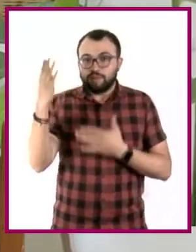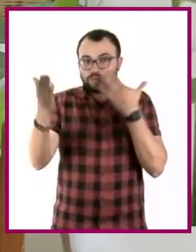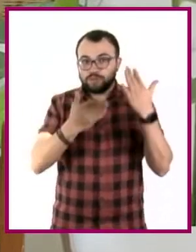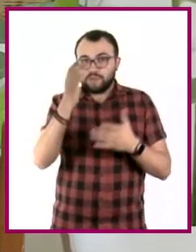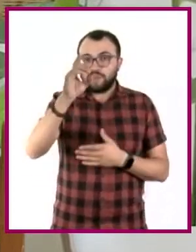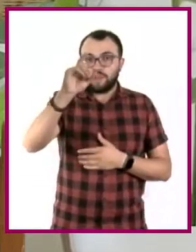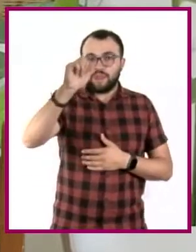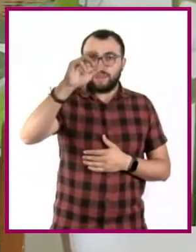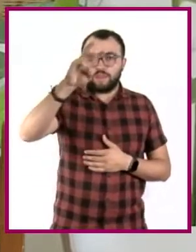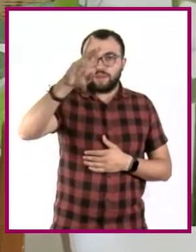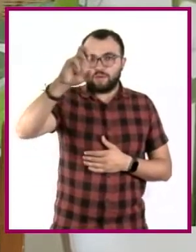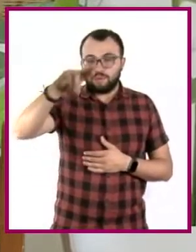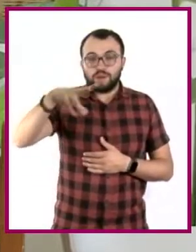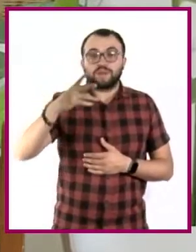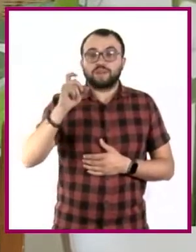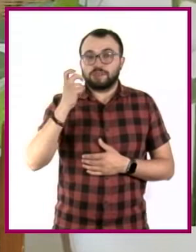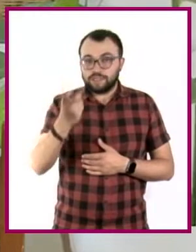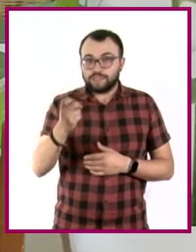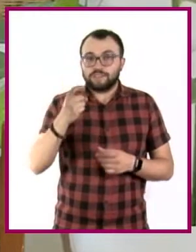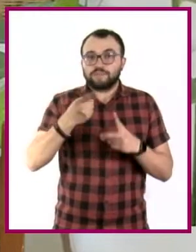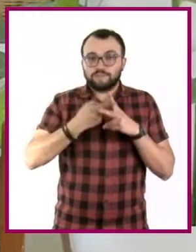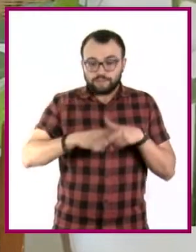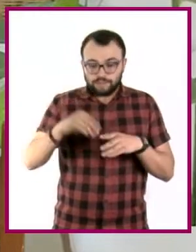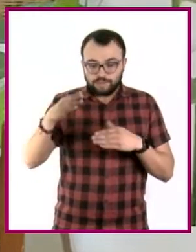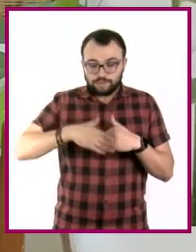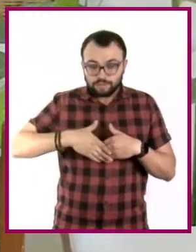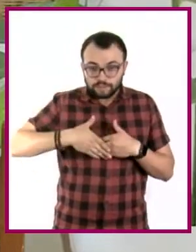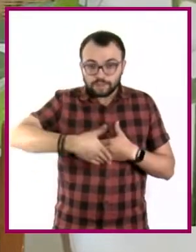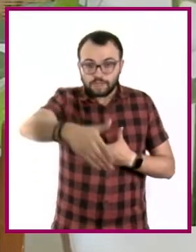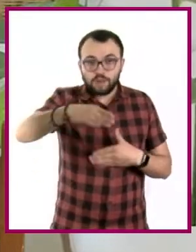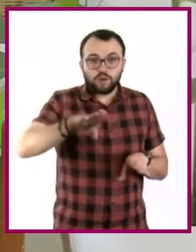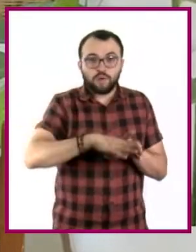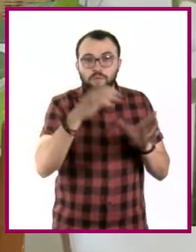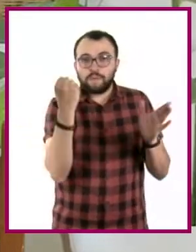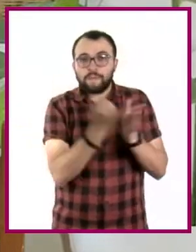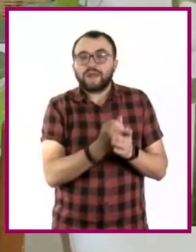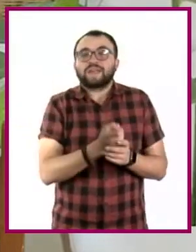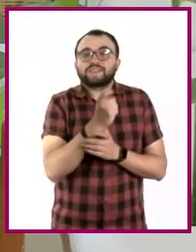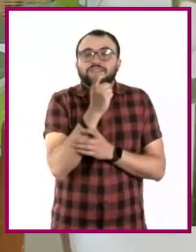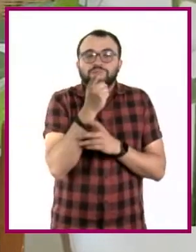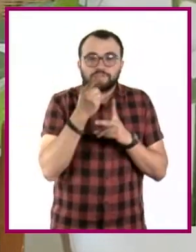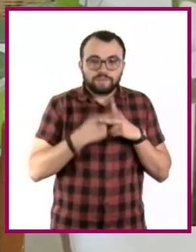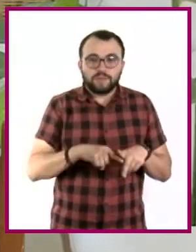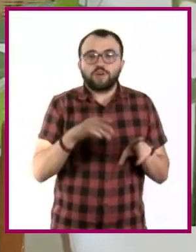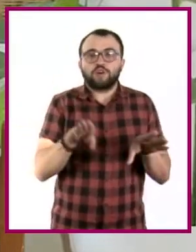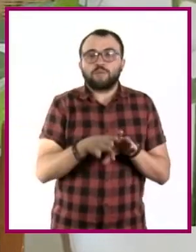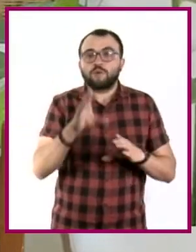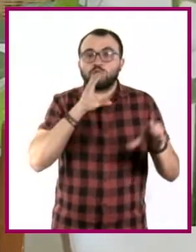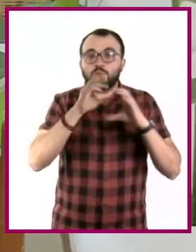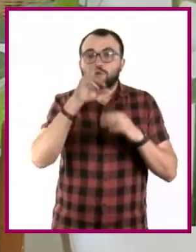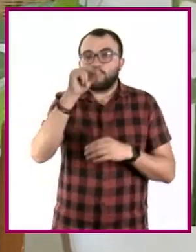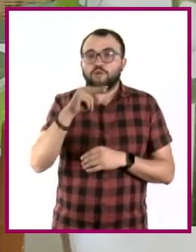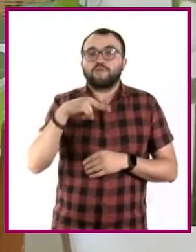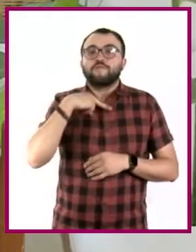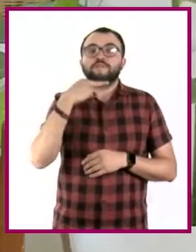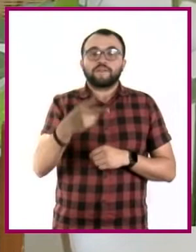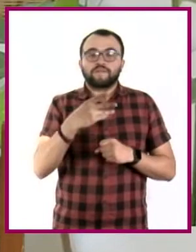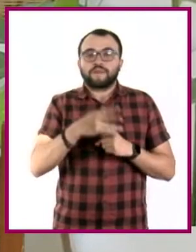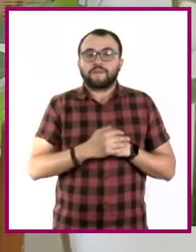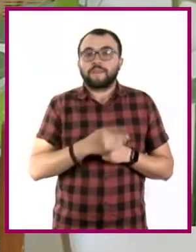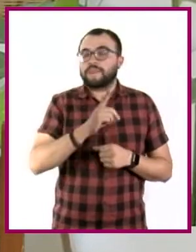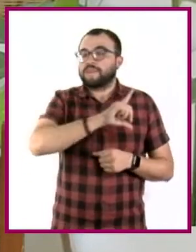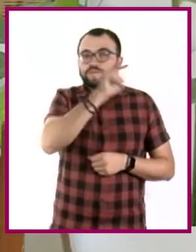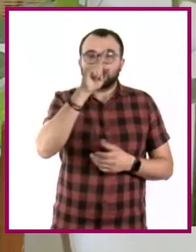David Efron marcaron la pauta para más investigaciones sobre comunicación no verbal. Y luego, en